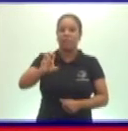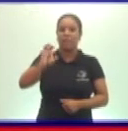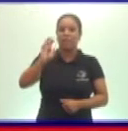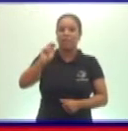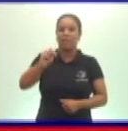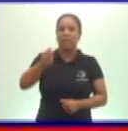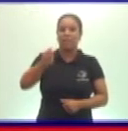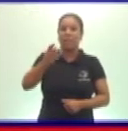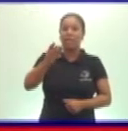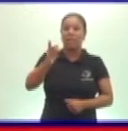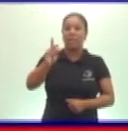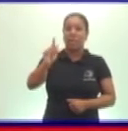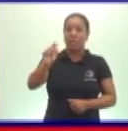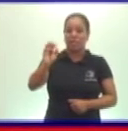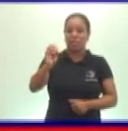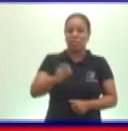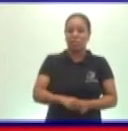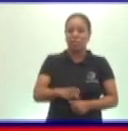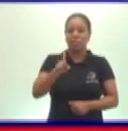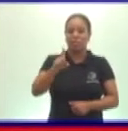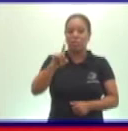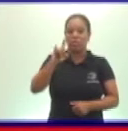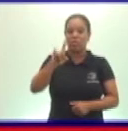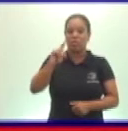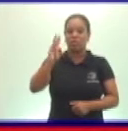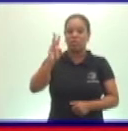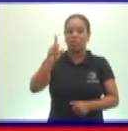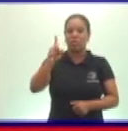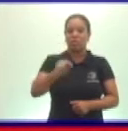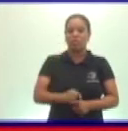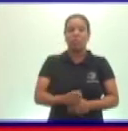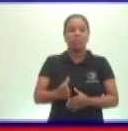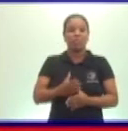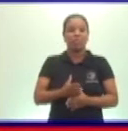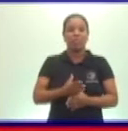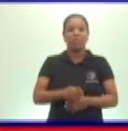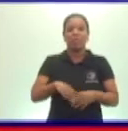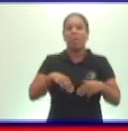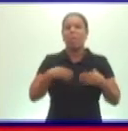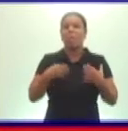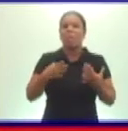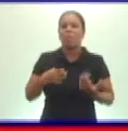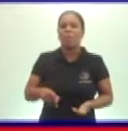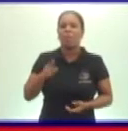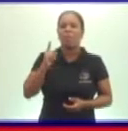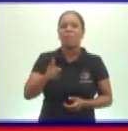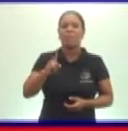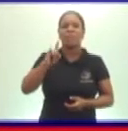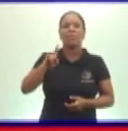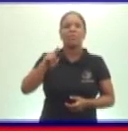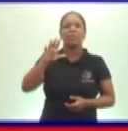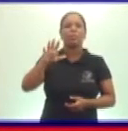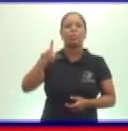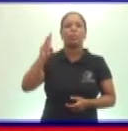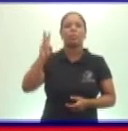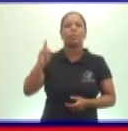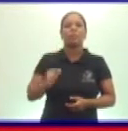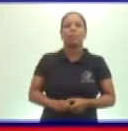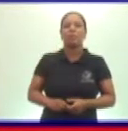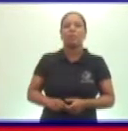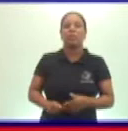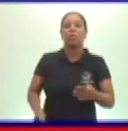tiene como significación que murió en 1953 en los asaltos a los